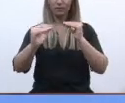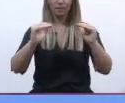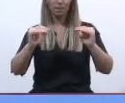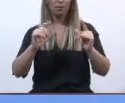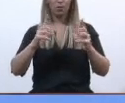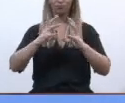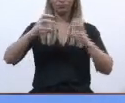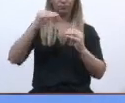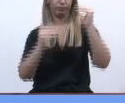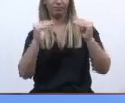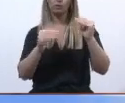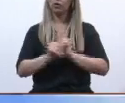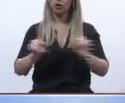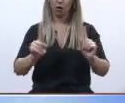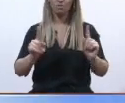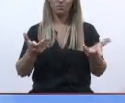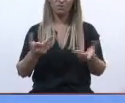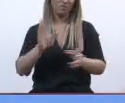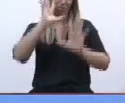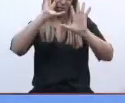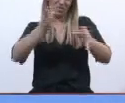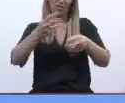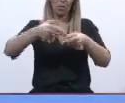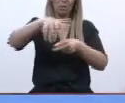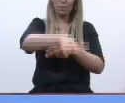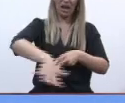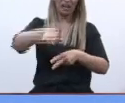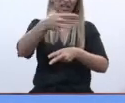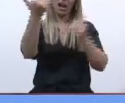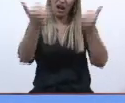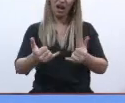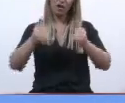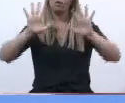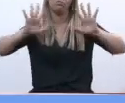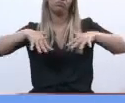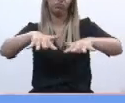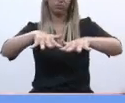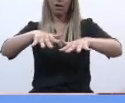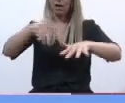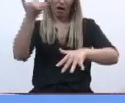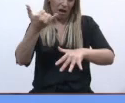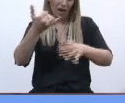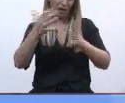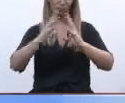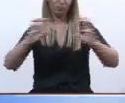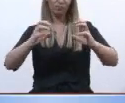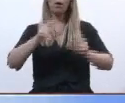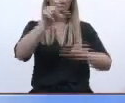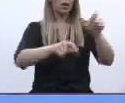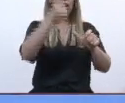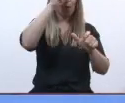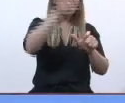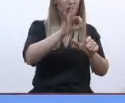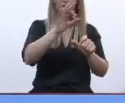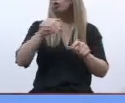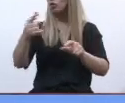perturbaciones. Se ve en las plazas la perturbación, está presente. Hay gente que piensa de una forma y hay otra gente que piensa de